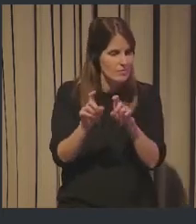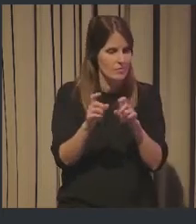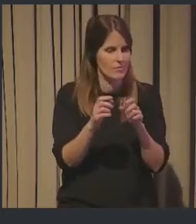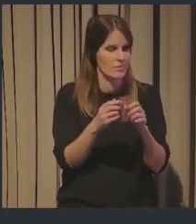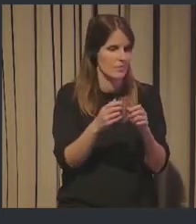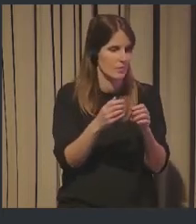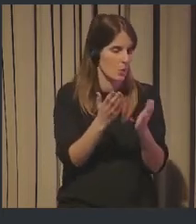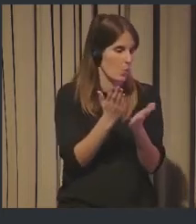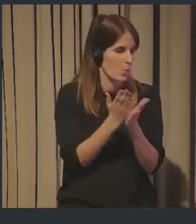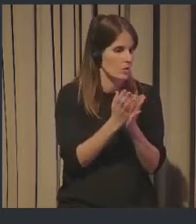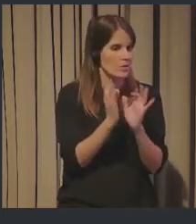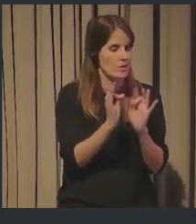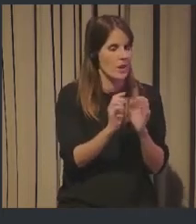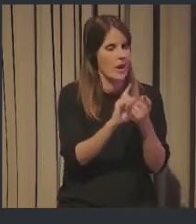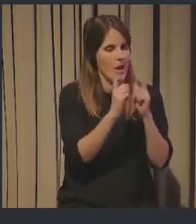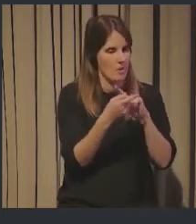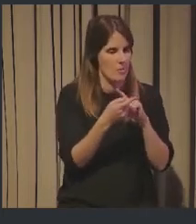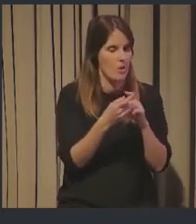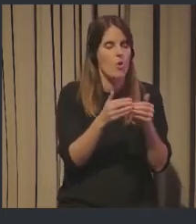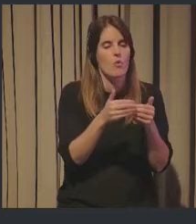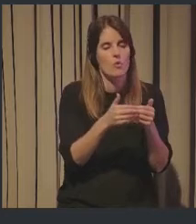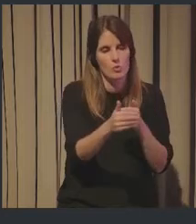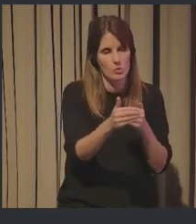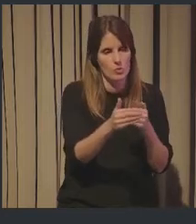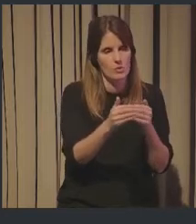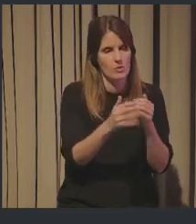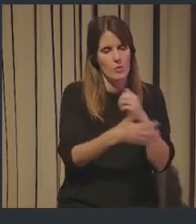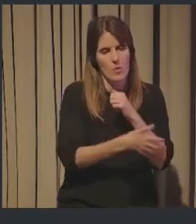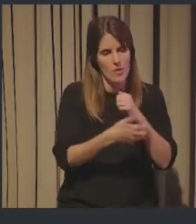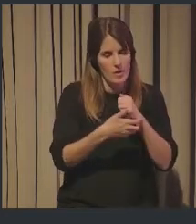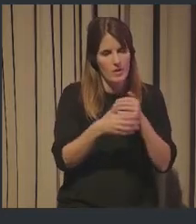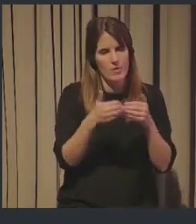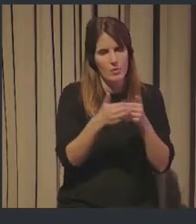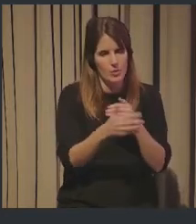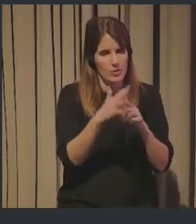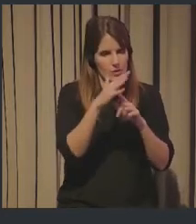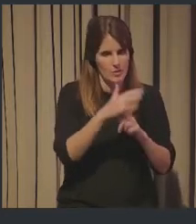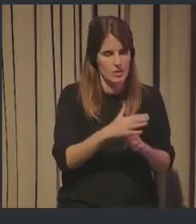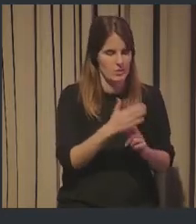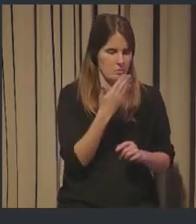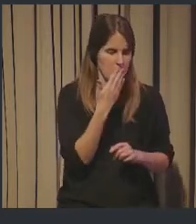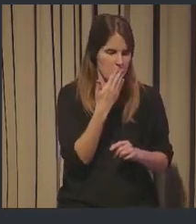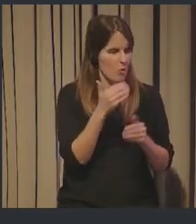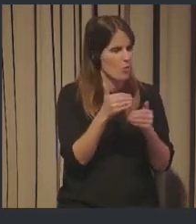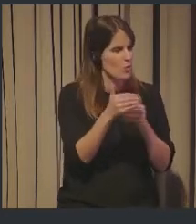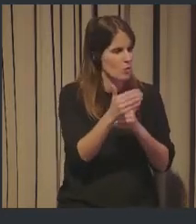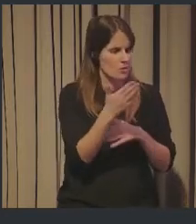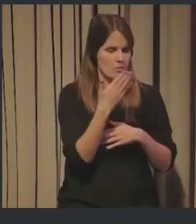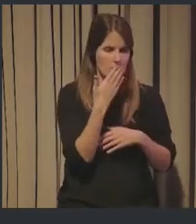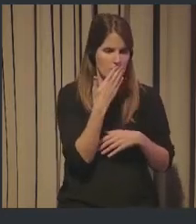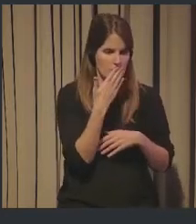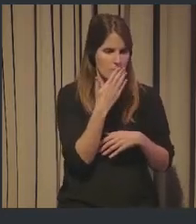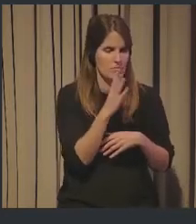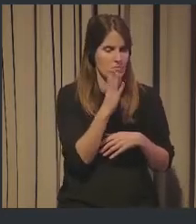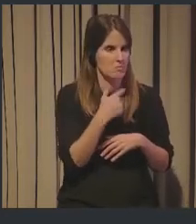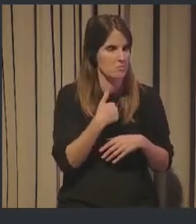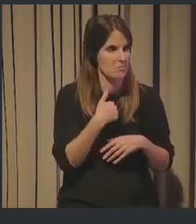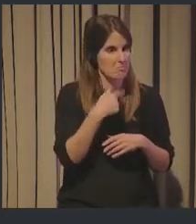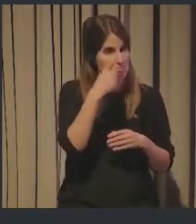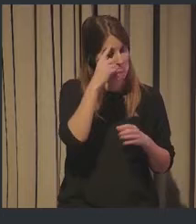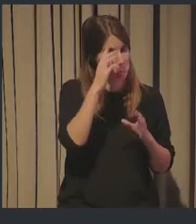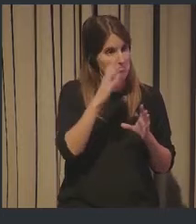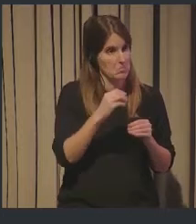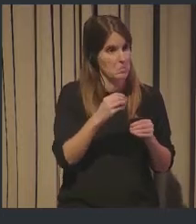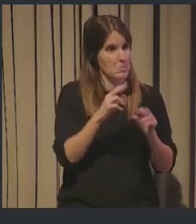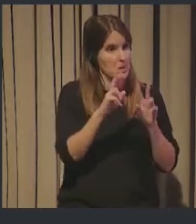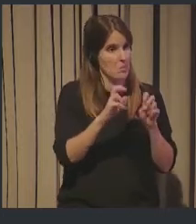enseñaba ese curso. No hablaba del futuro de la pobreza o de la discriminación, porque no se me había ocurrido que hubiera un